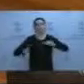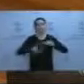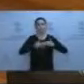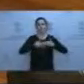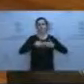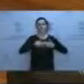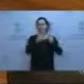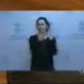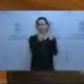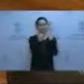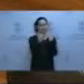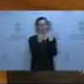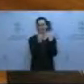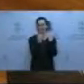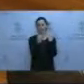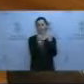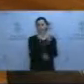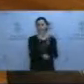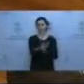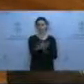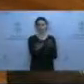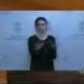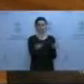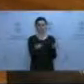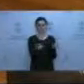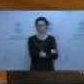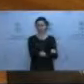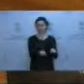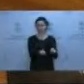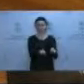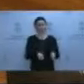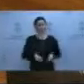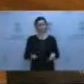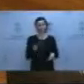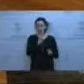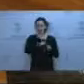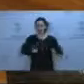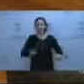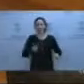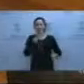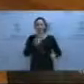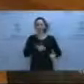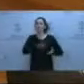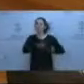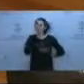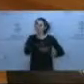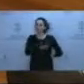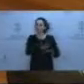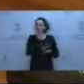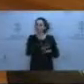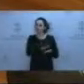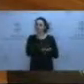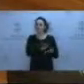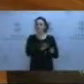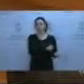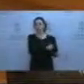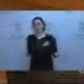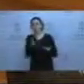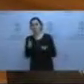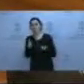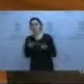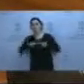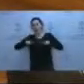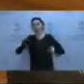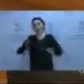orgánico y producir su desafectación, lo que se hizo es mantenerla inactiva trasladando sus alumnos al aula